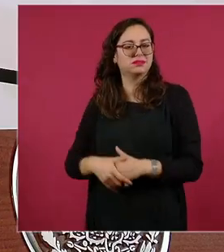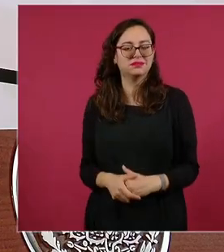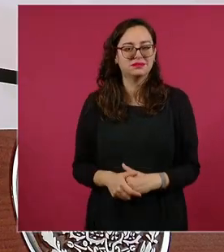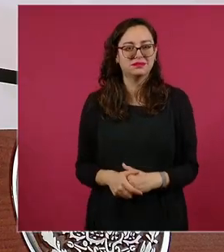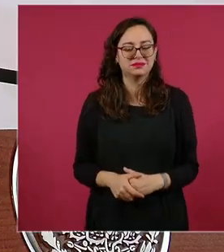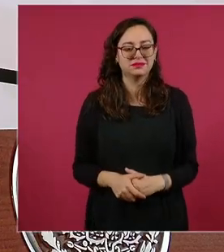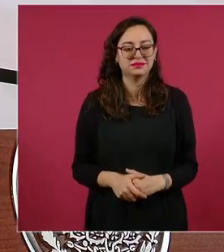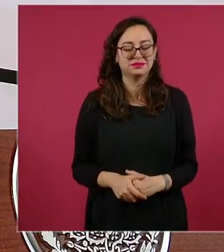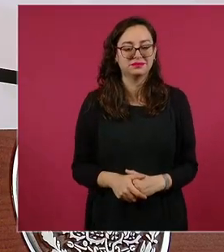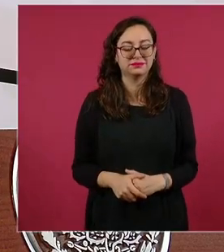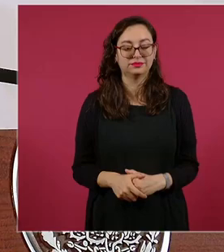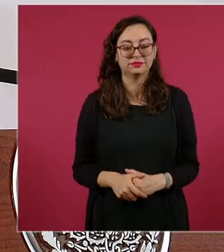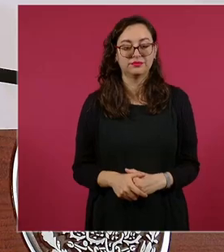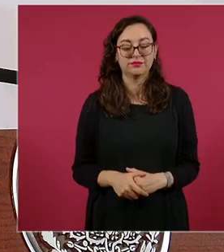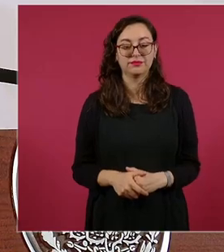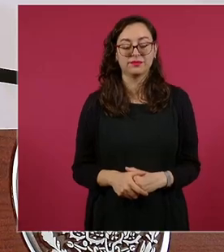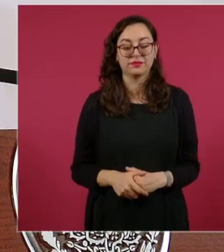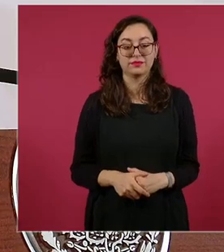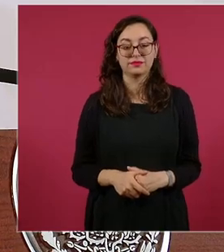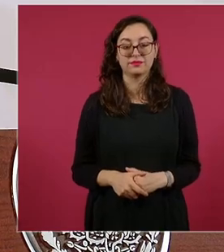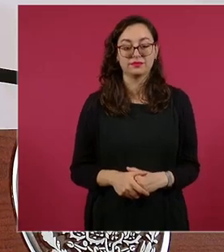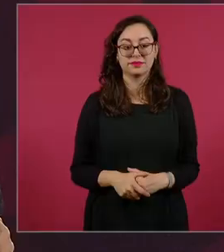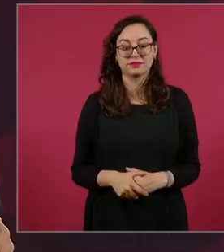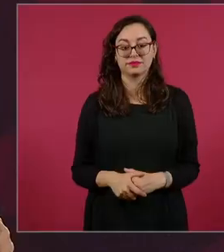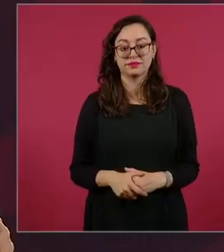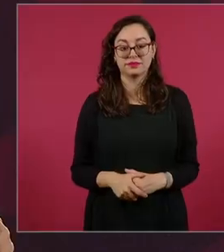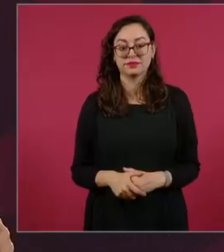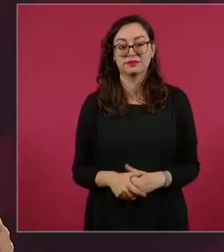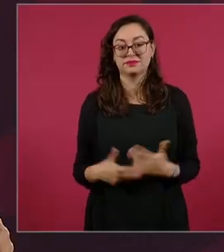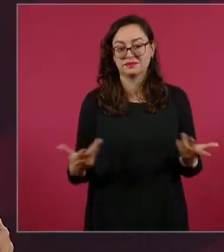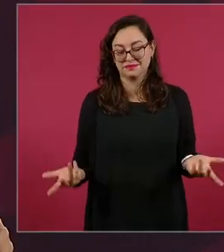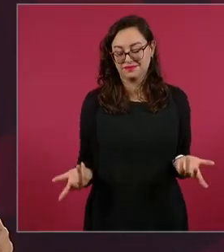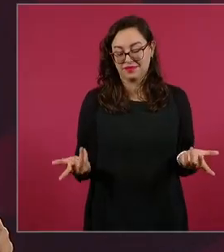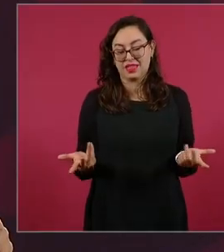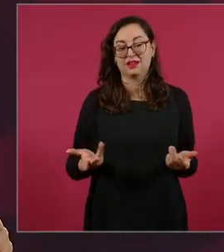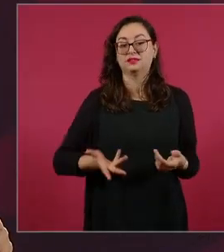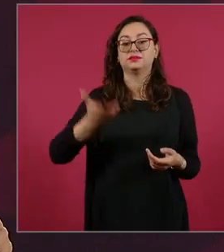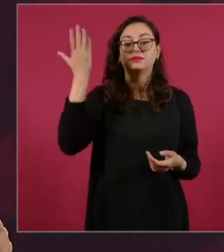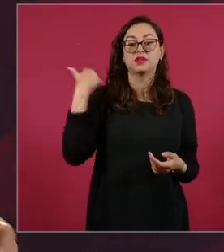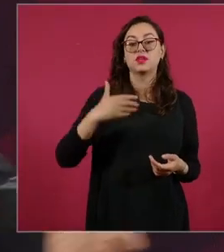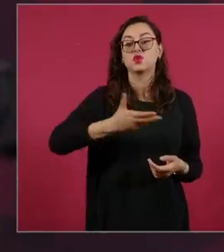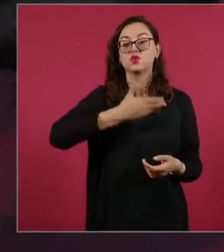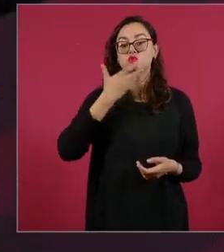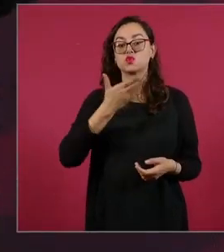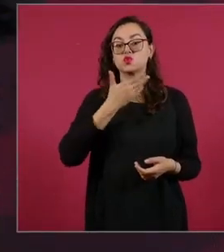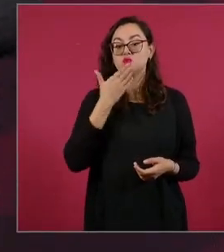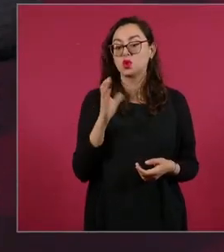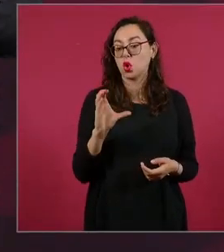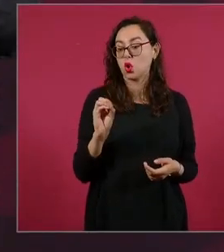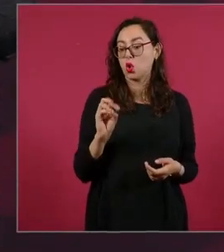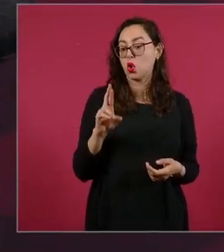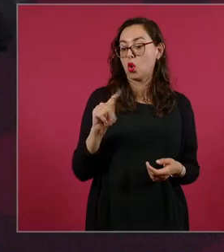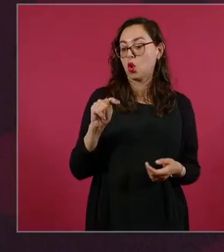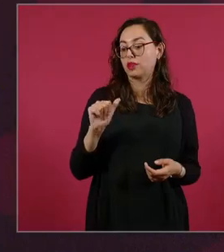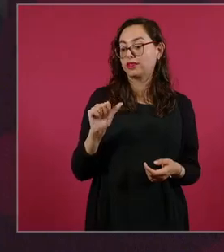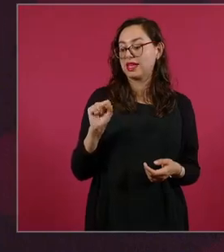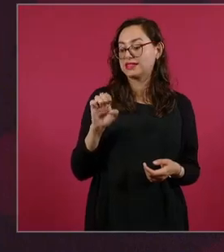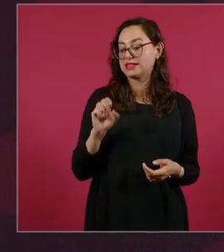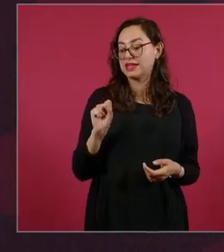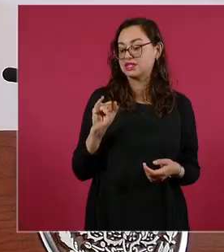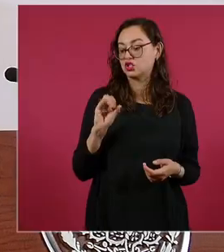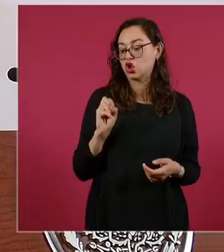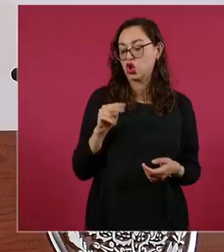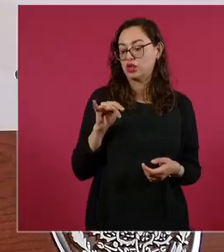las llamadas con con ciertas sesiones y luego a ver